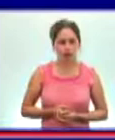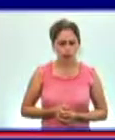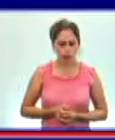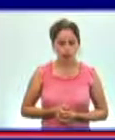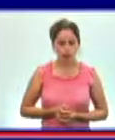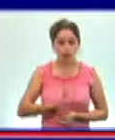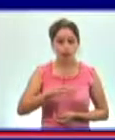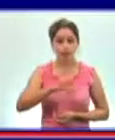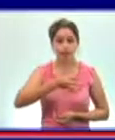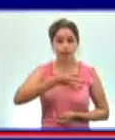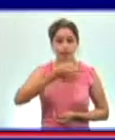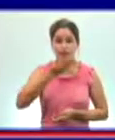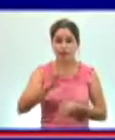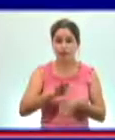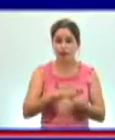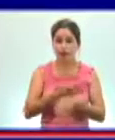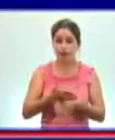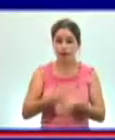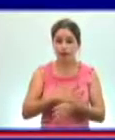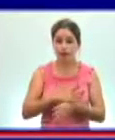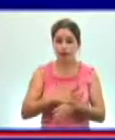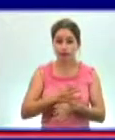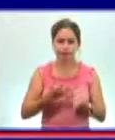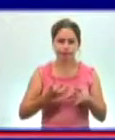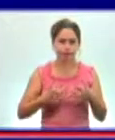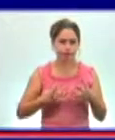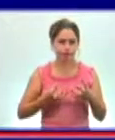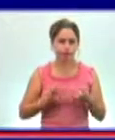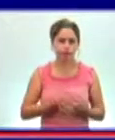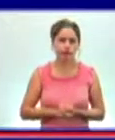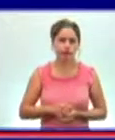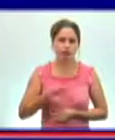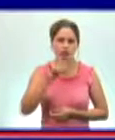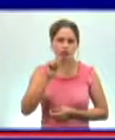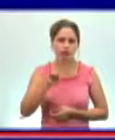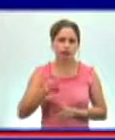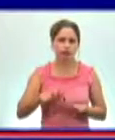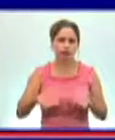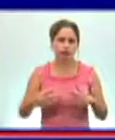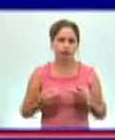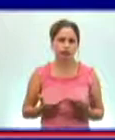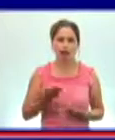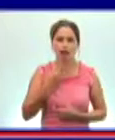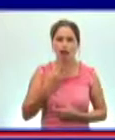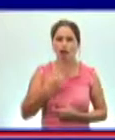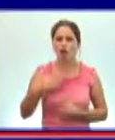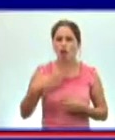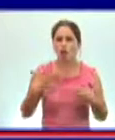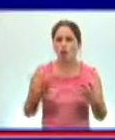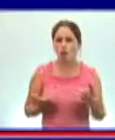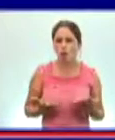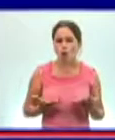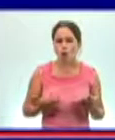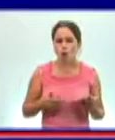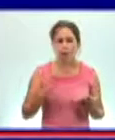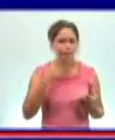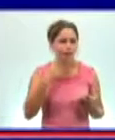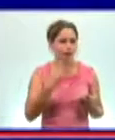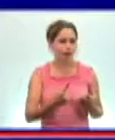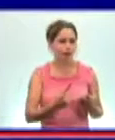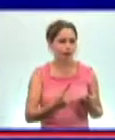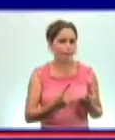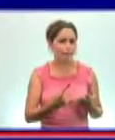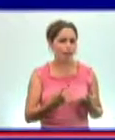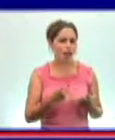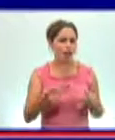en diversos comportamientos. La interrogante remite a cómo se evidencian los ideales de José Martí en las actuales generaciones de jóvenes